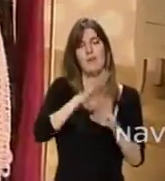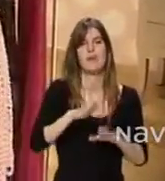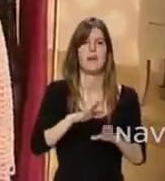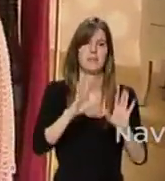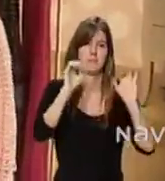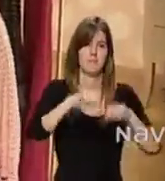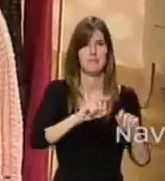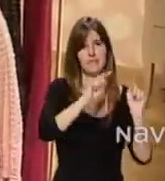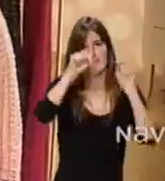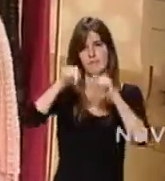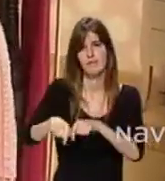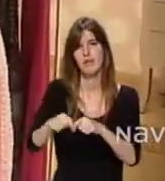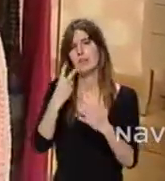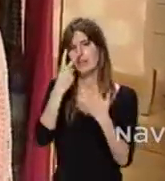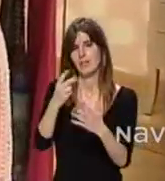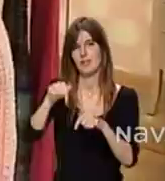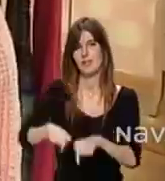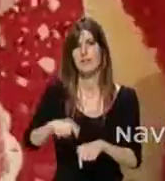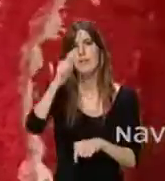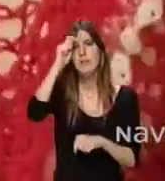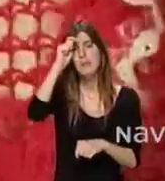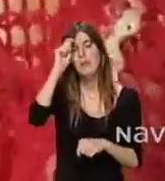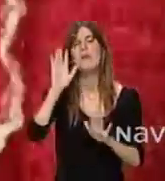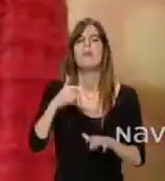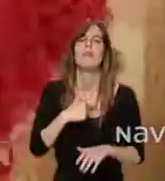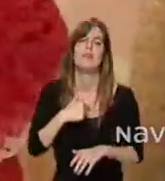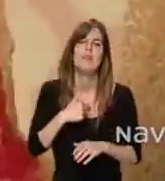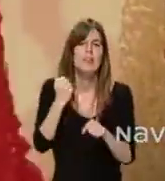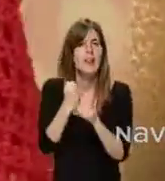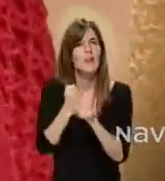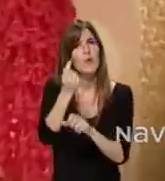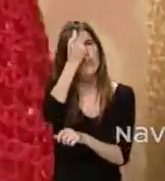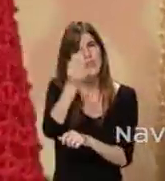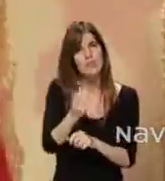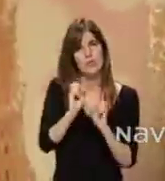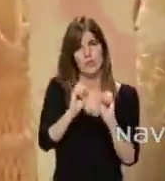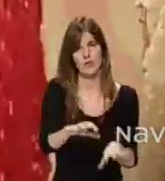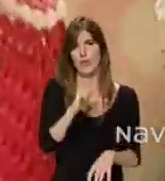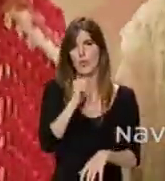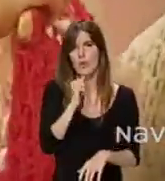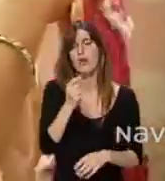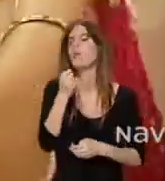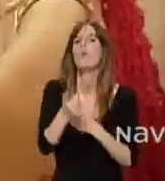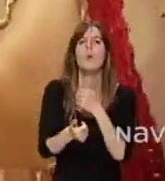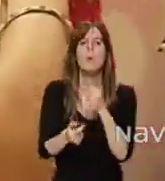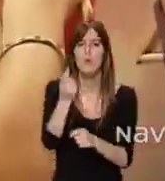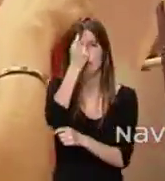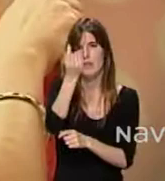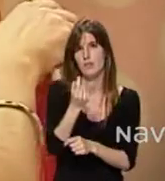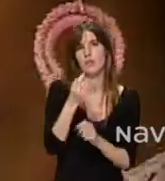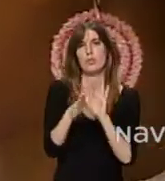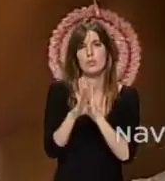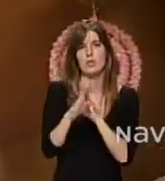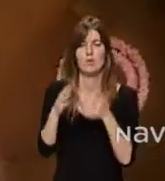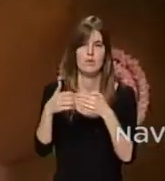Entonces, eso ya hace siete años, pero no quería dejar mi trabajo. Entonces, así, poco a poco tuve que darme a conocer aquí,